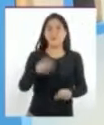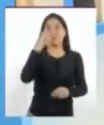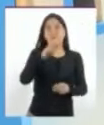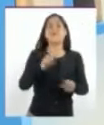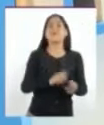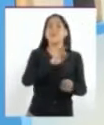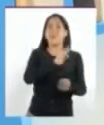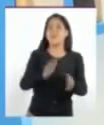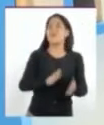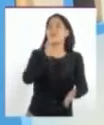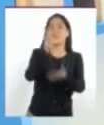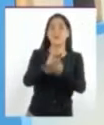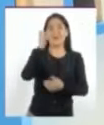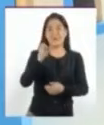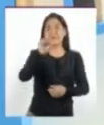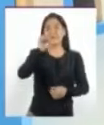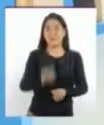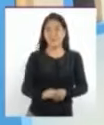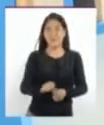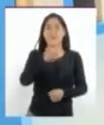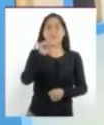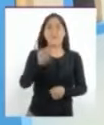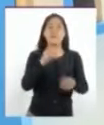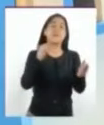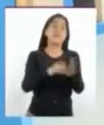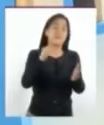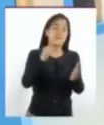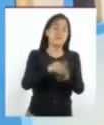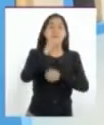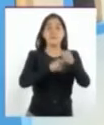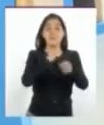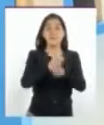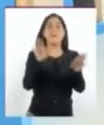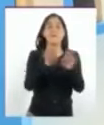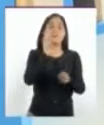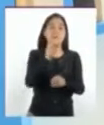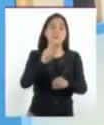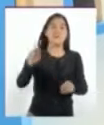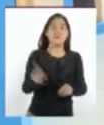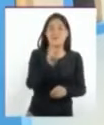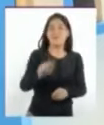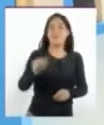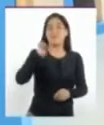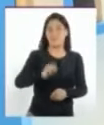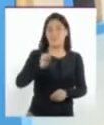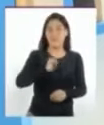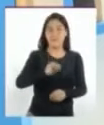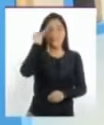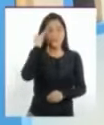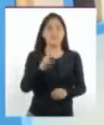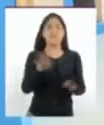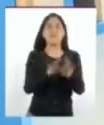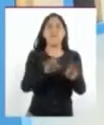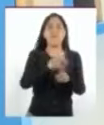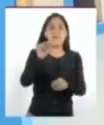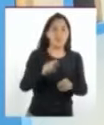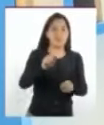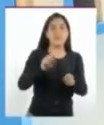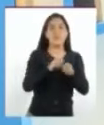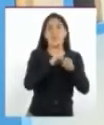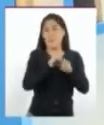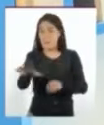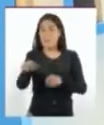sur. Muy lentamente, a lo largo de miles de años, los ancestros de los pueblos indígenas se desparramaron por todo